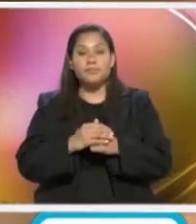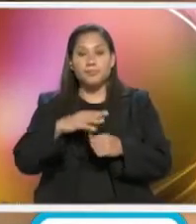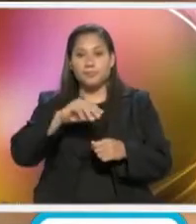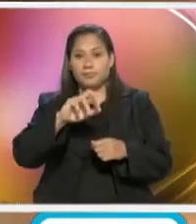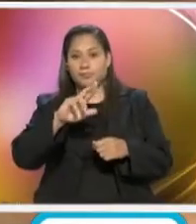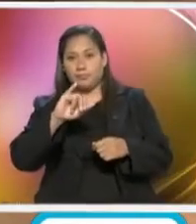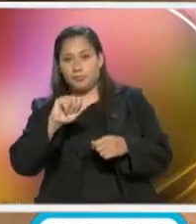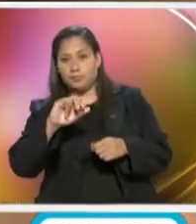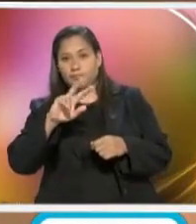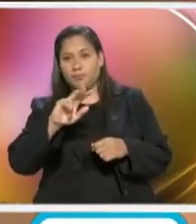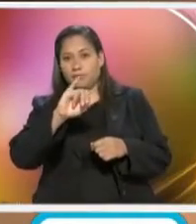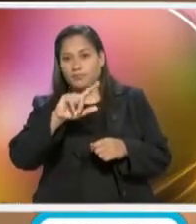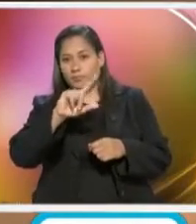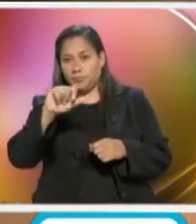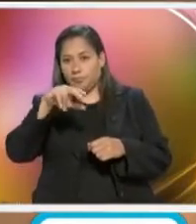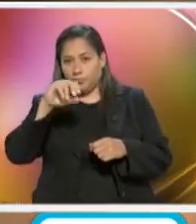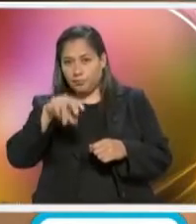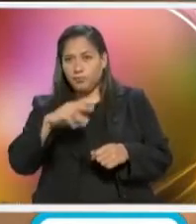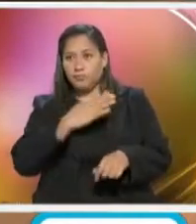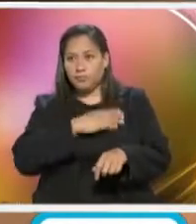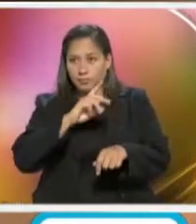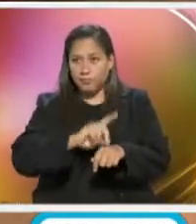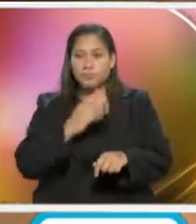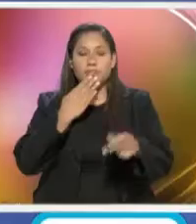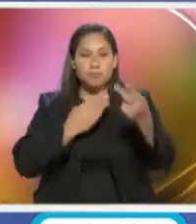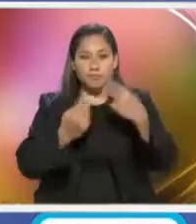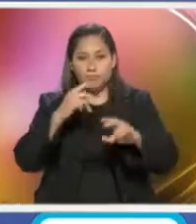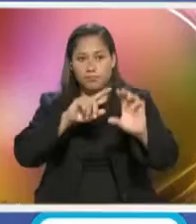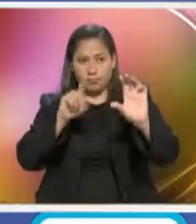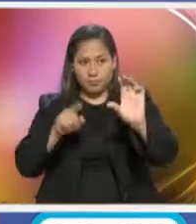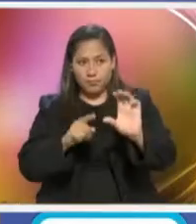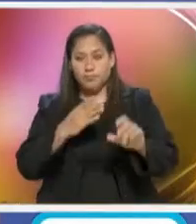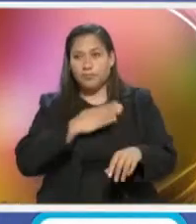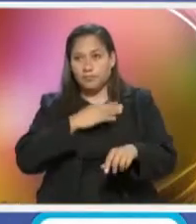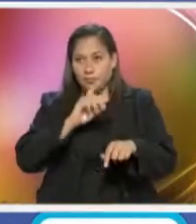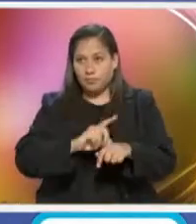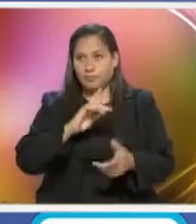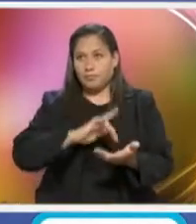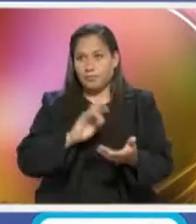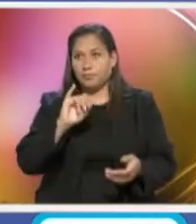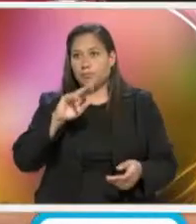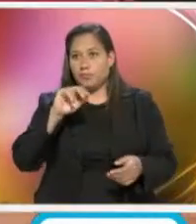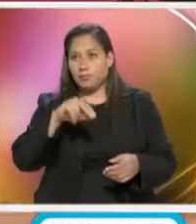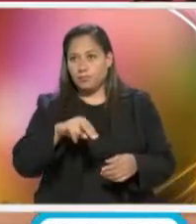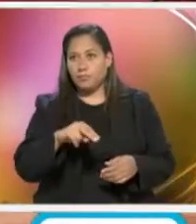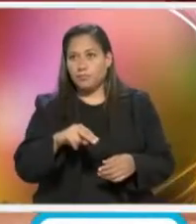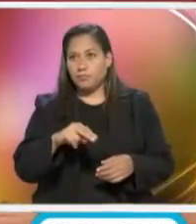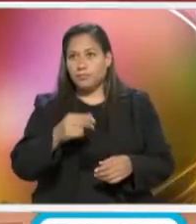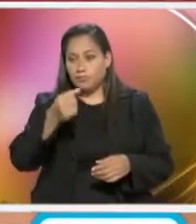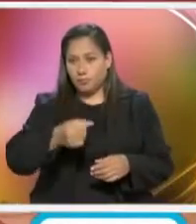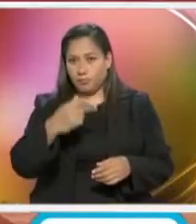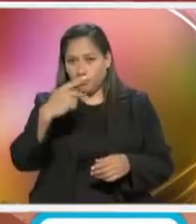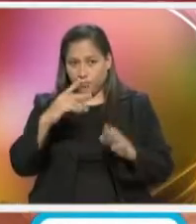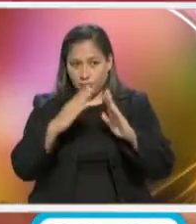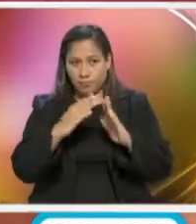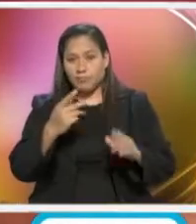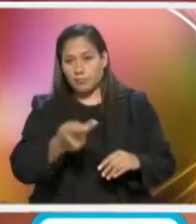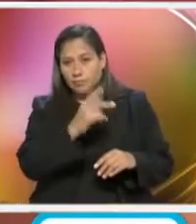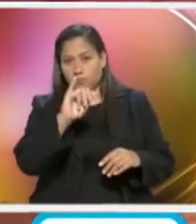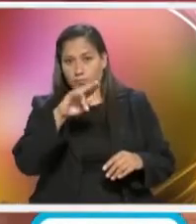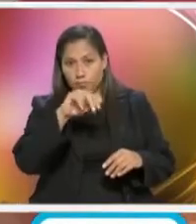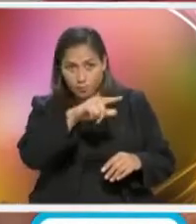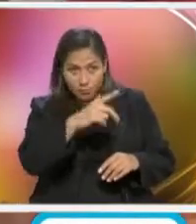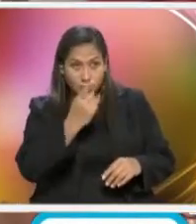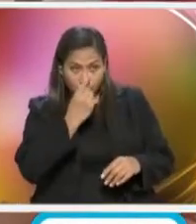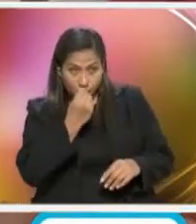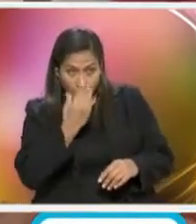María Villalón, buenos días, bienvenida a tus ciudades. Buenos días, muchas gracias. Juan. Saludos allá en casa. Te pregunto, Juan, Sí.